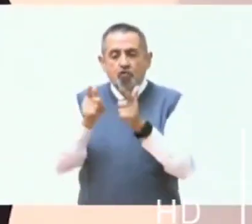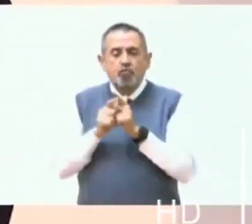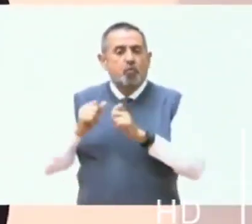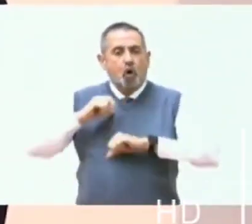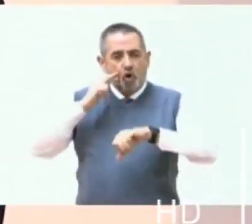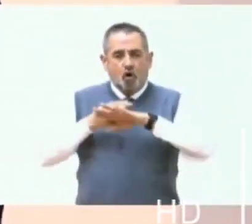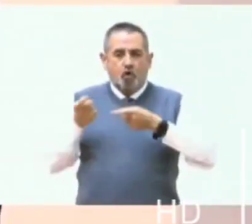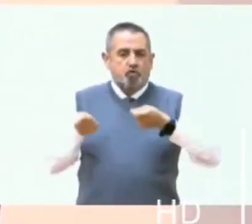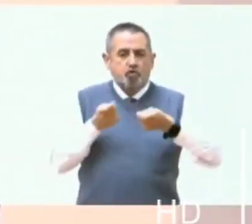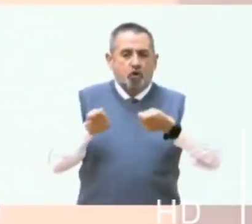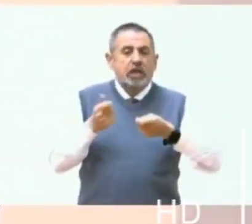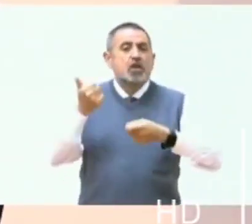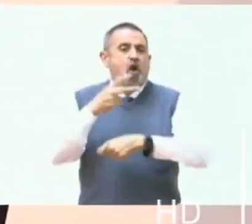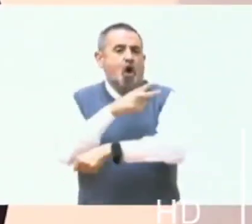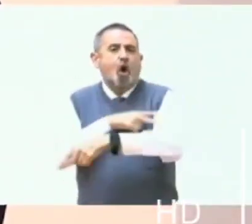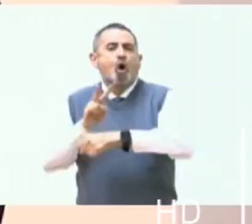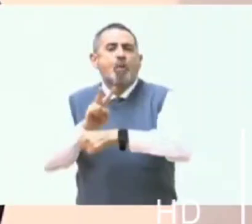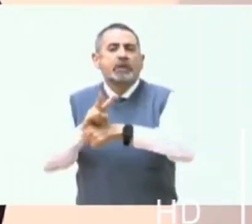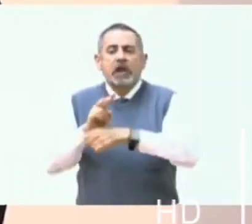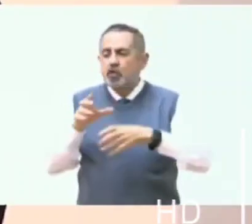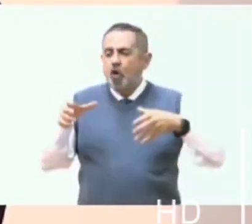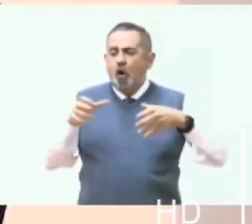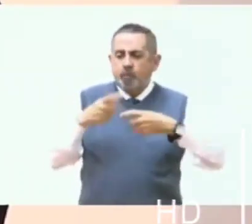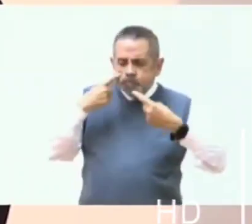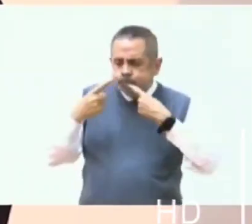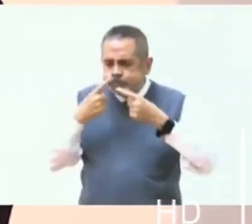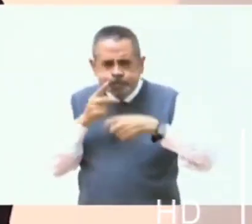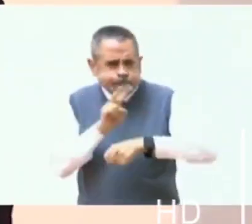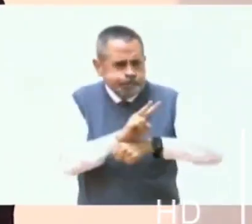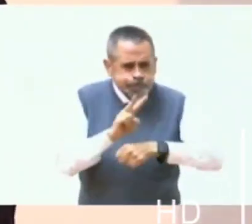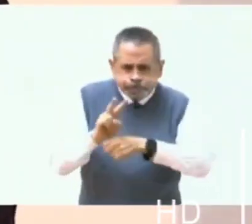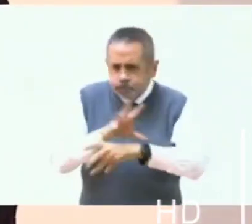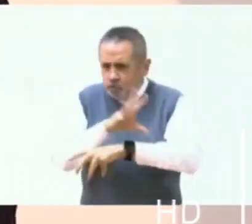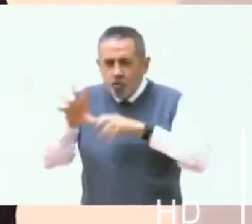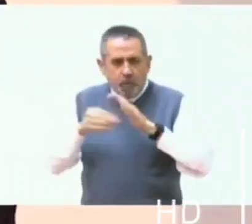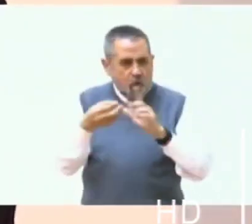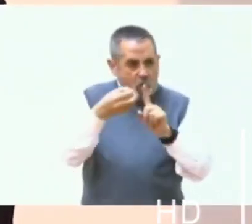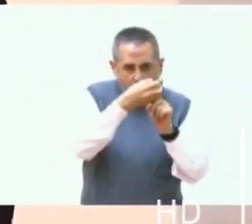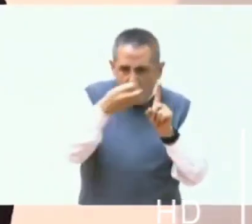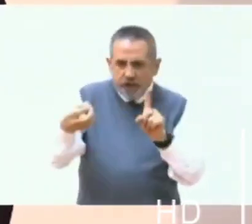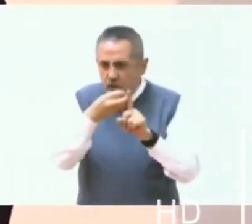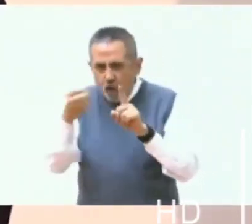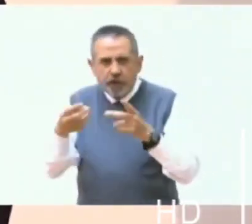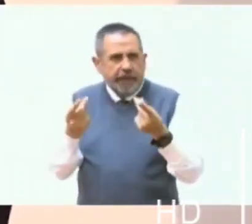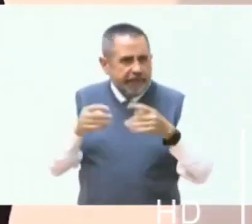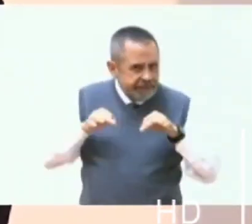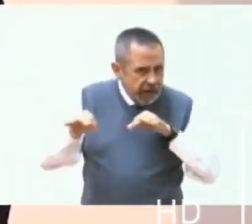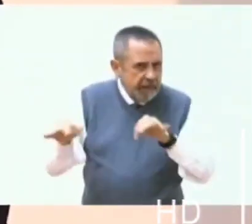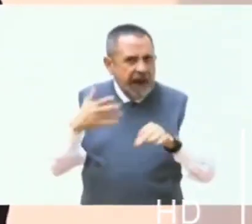y un comisario público, quienes se encargan de vigilar las actividades